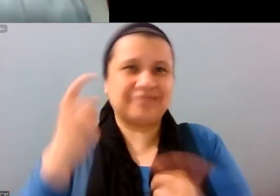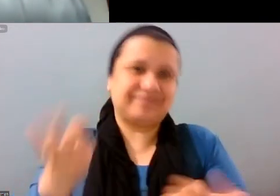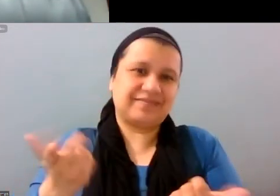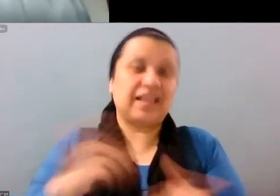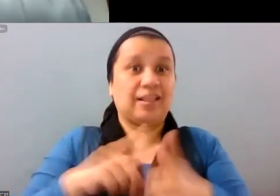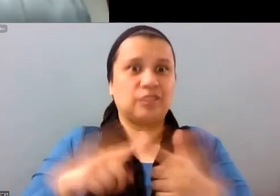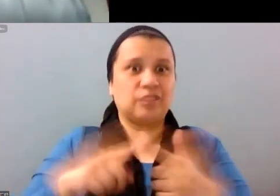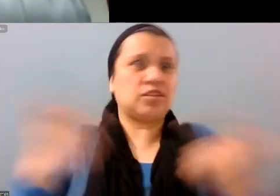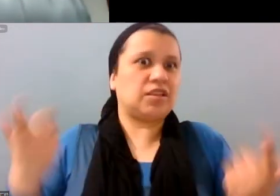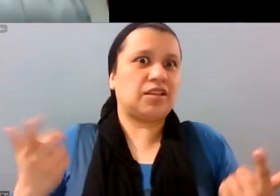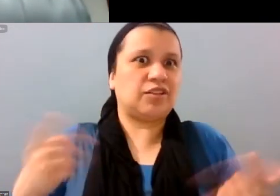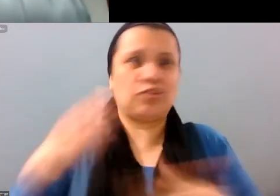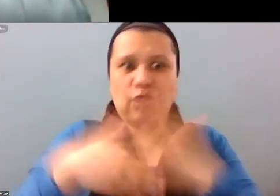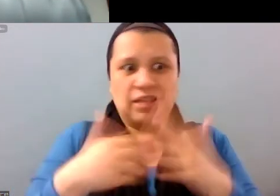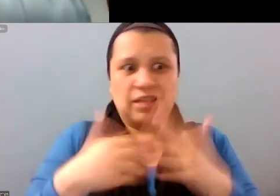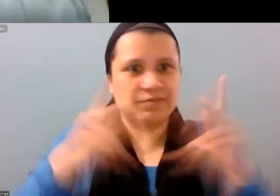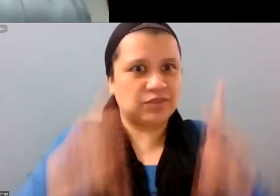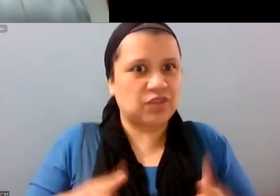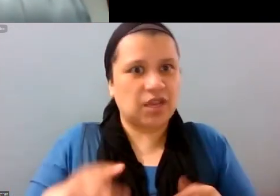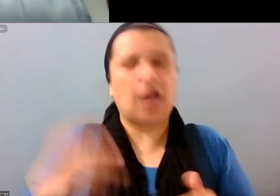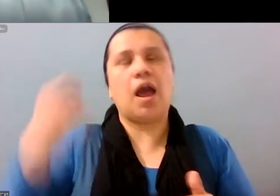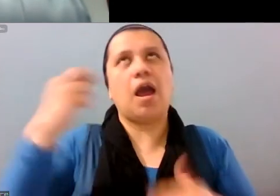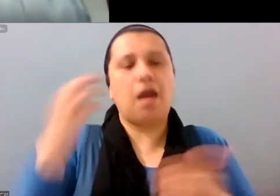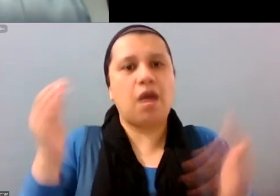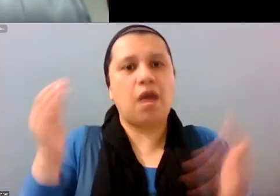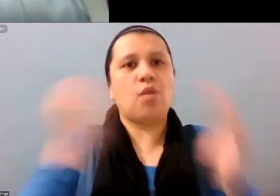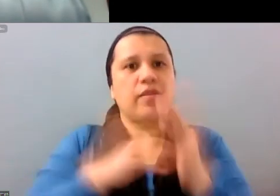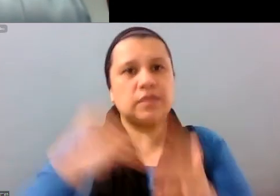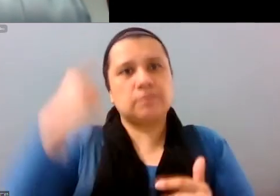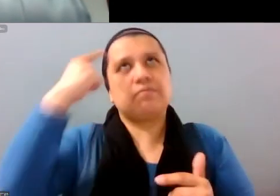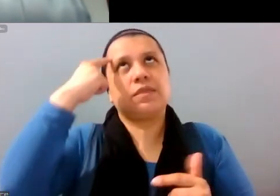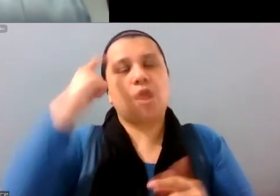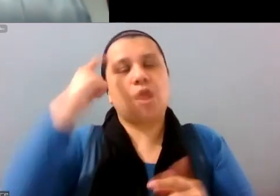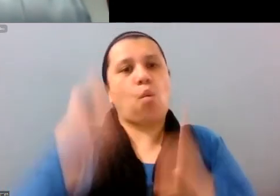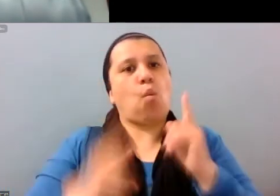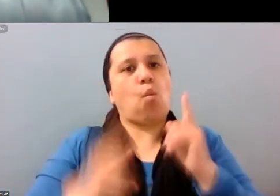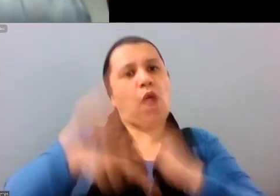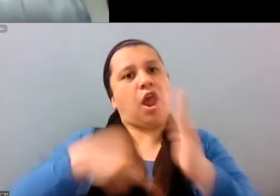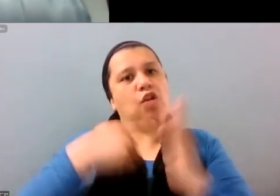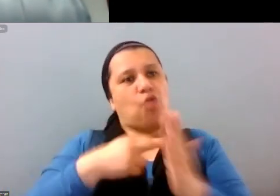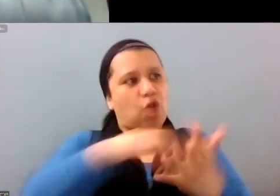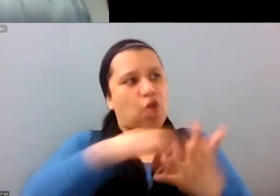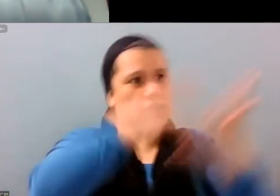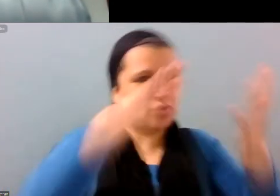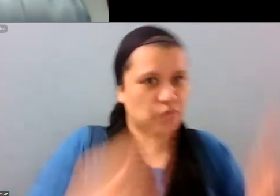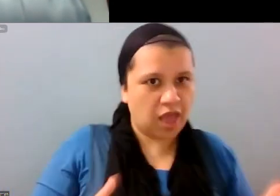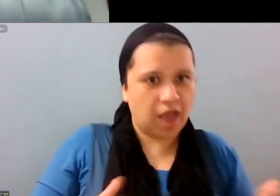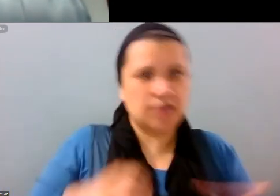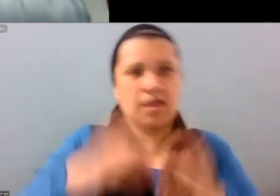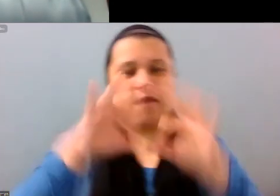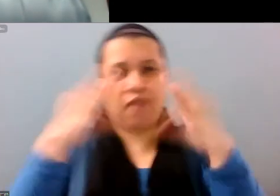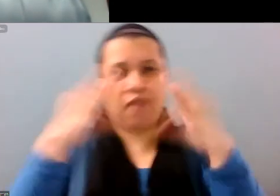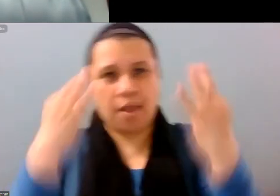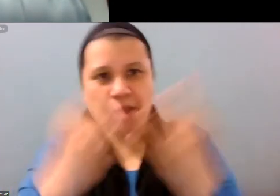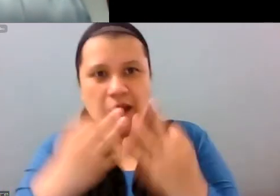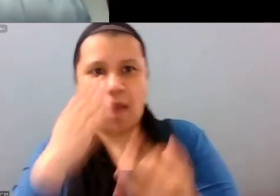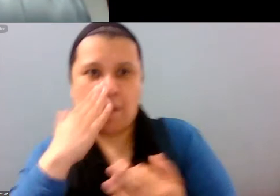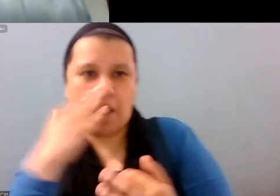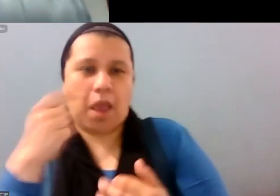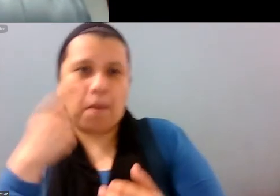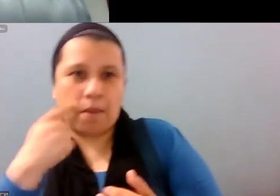obligó a todos los actores a repensar el rol que cumplían tanto estudiantes como padres de familia madres de familia